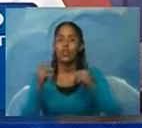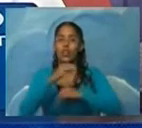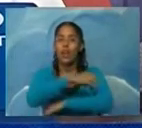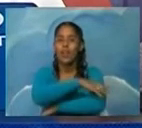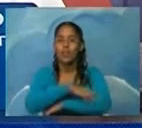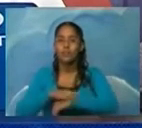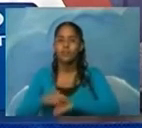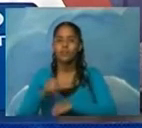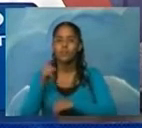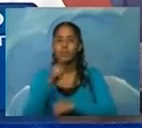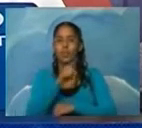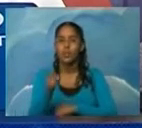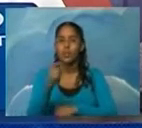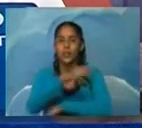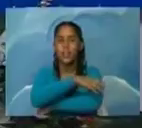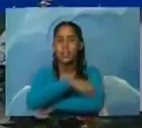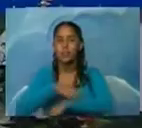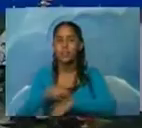animales.